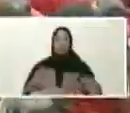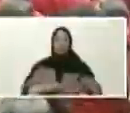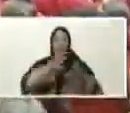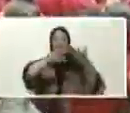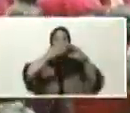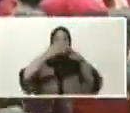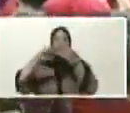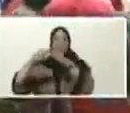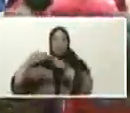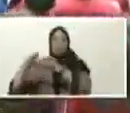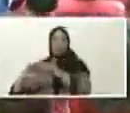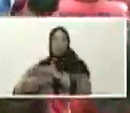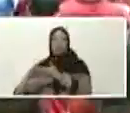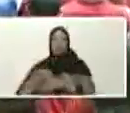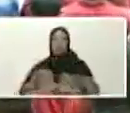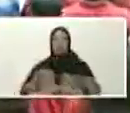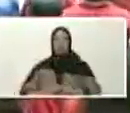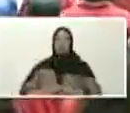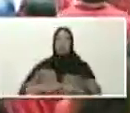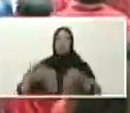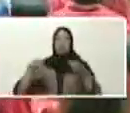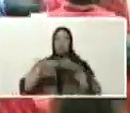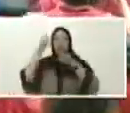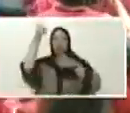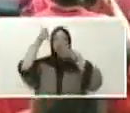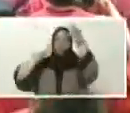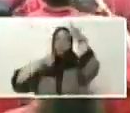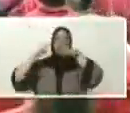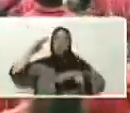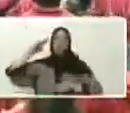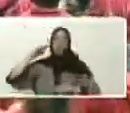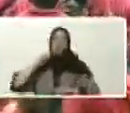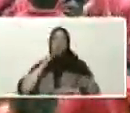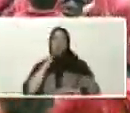¡Comunidad! ¡VC!